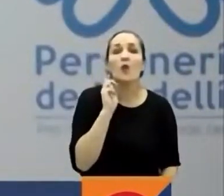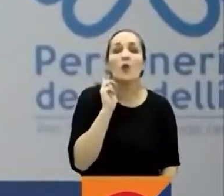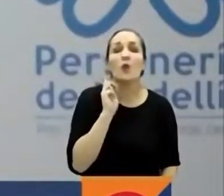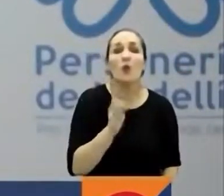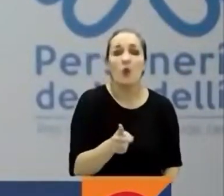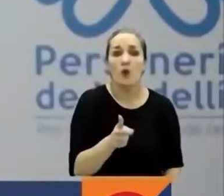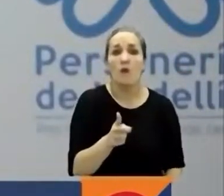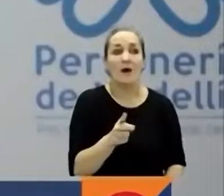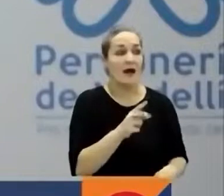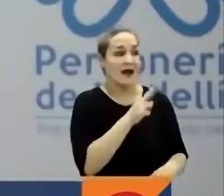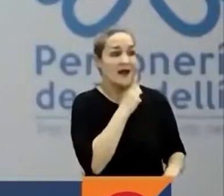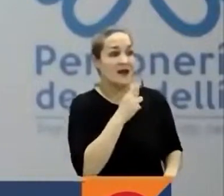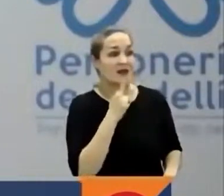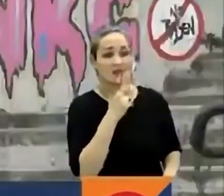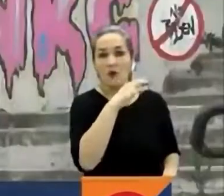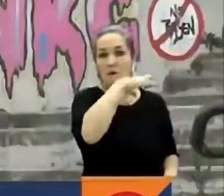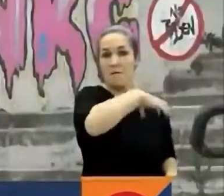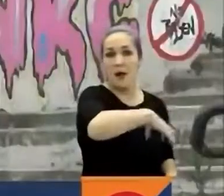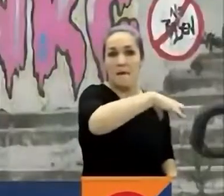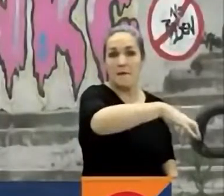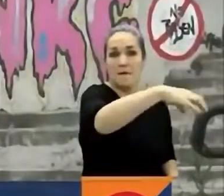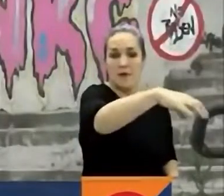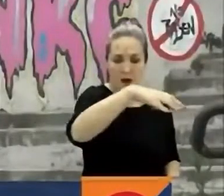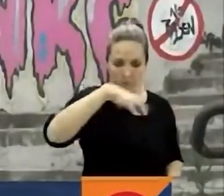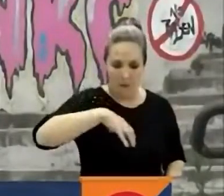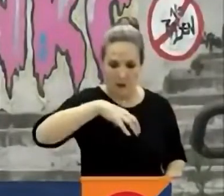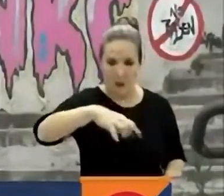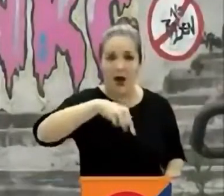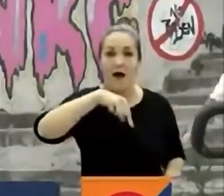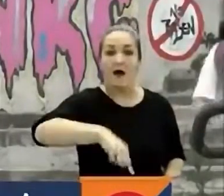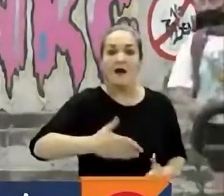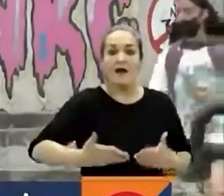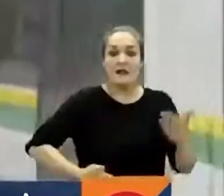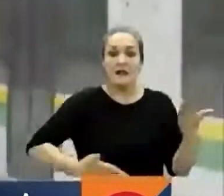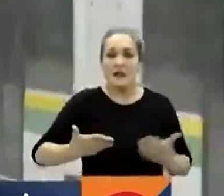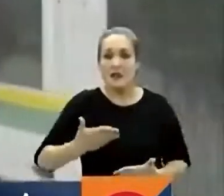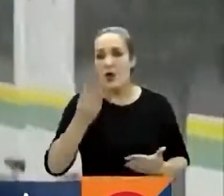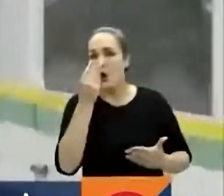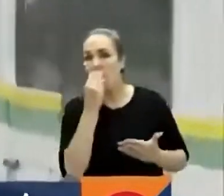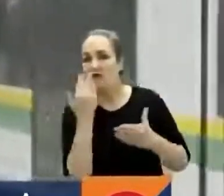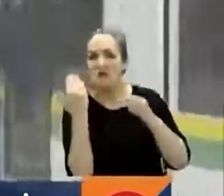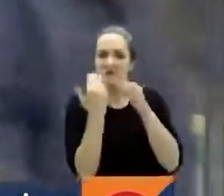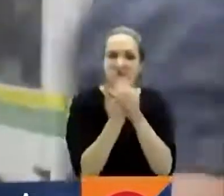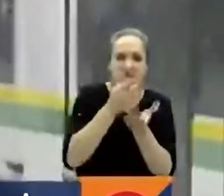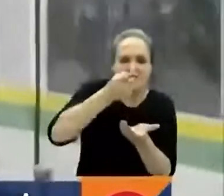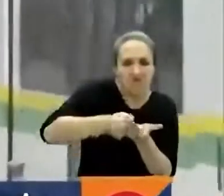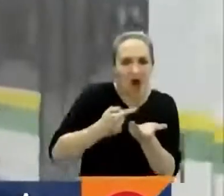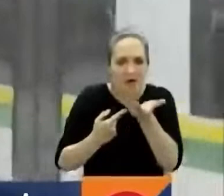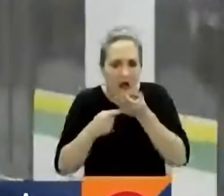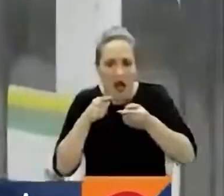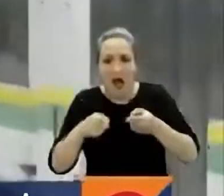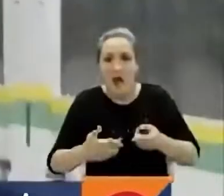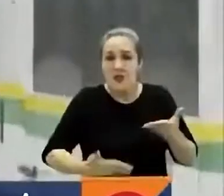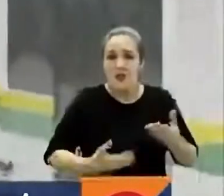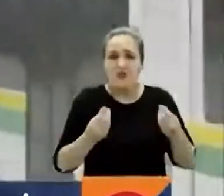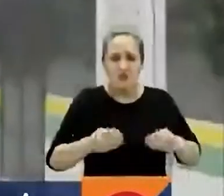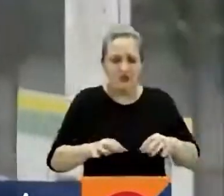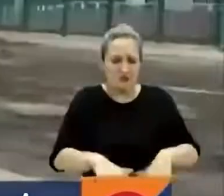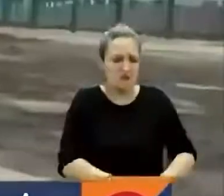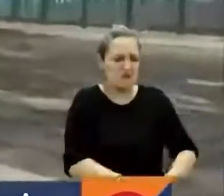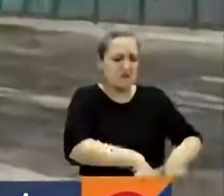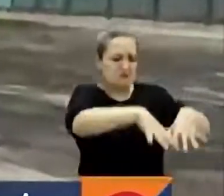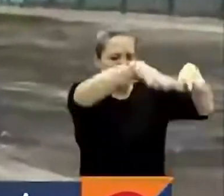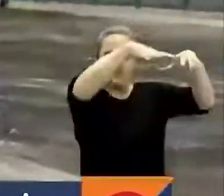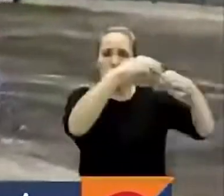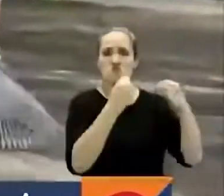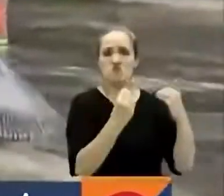de restaurantes y locales de comercio de comida rápida, generando así gran almacenamiento de residuos en